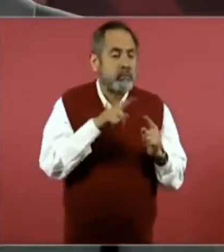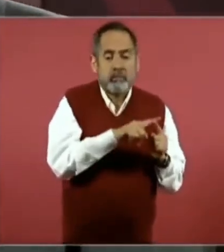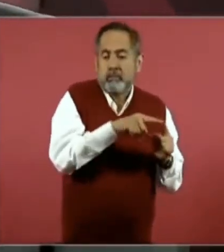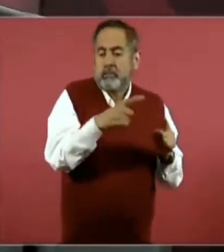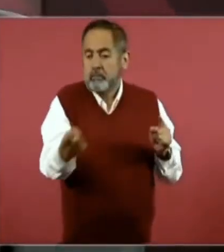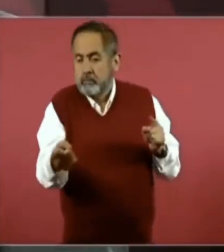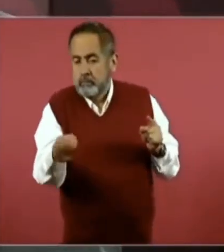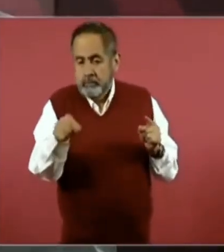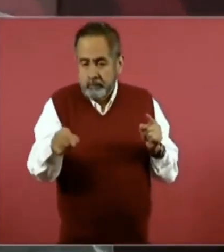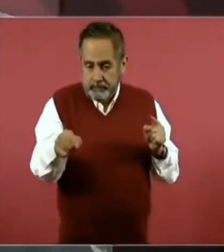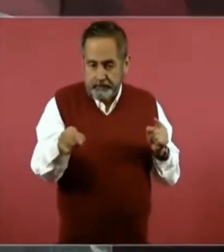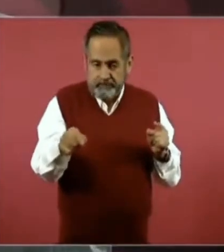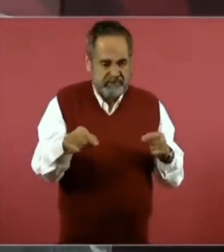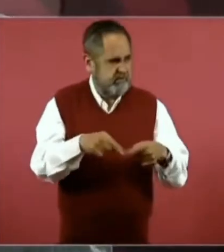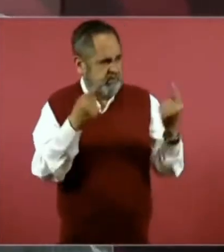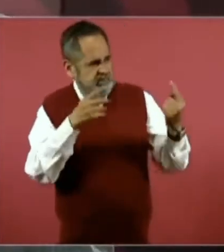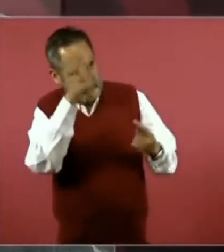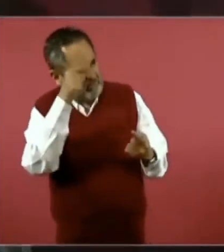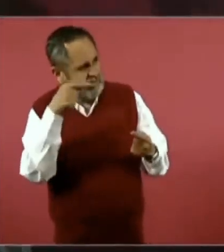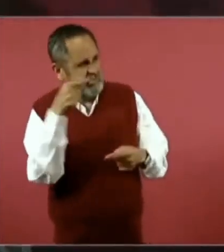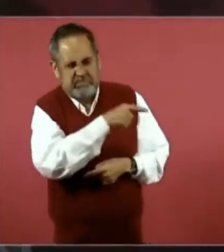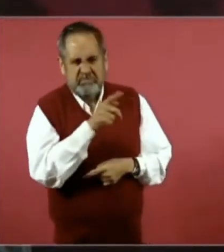conservador